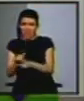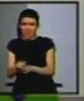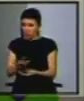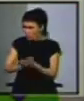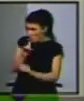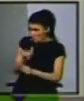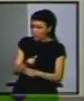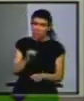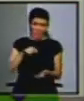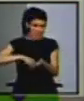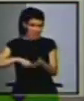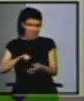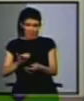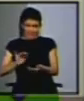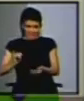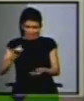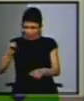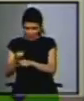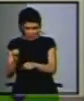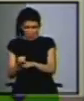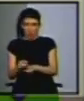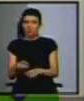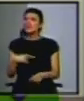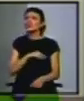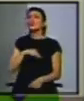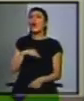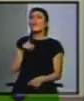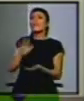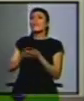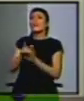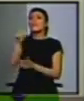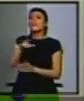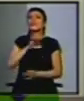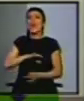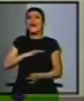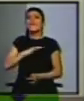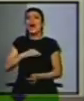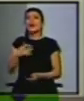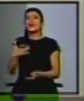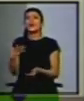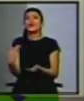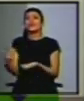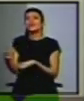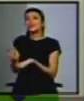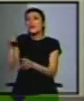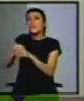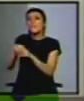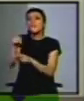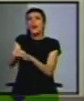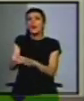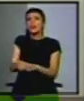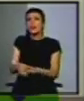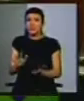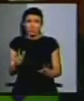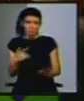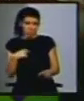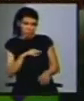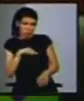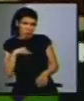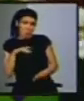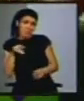firma? Falso. ¿Y el nombre de la persona supuestamente que recibía desde el banco? Era el timbre, el nombre de la misma persona que estaba en el